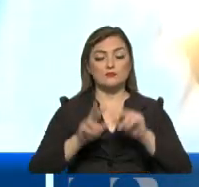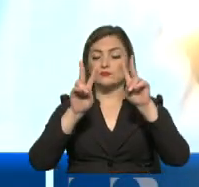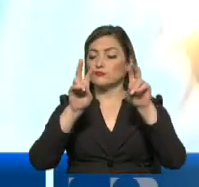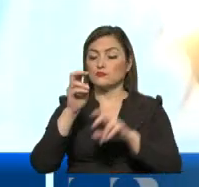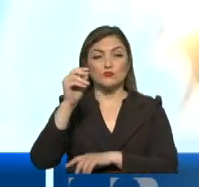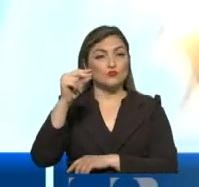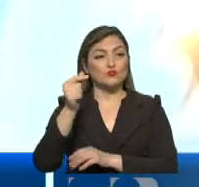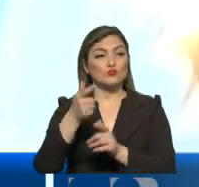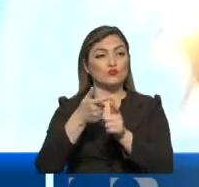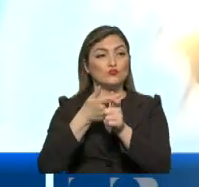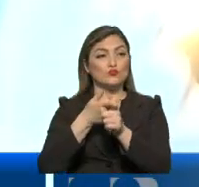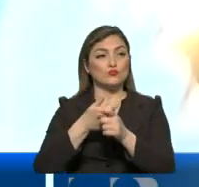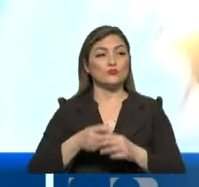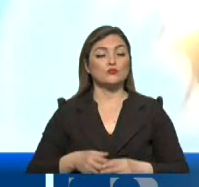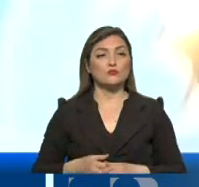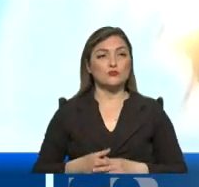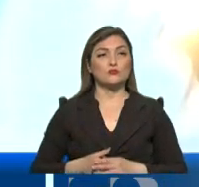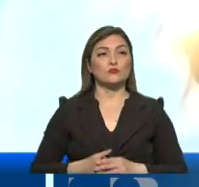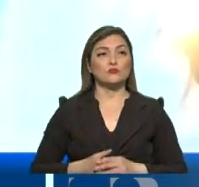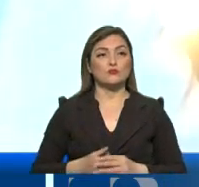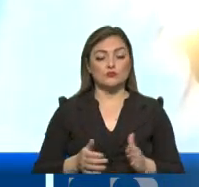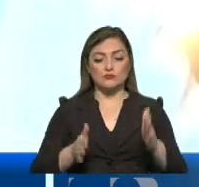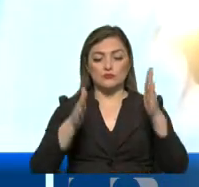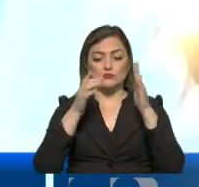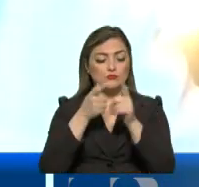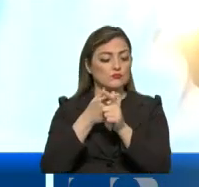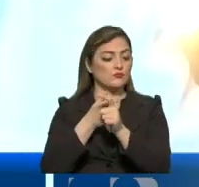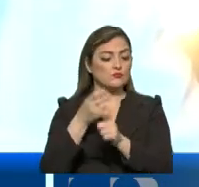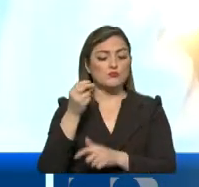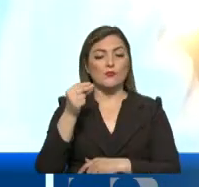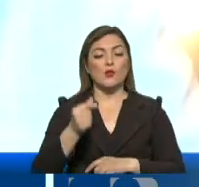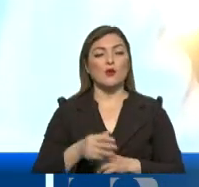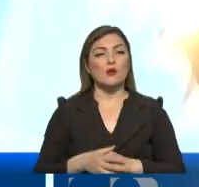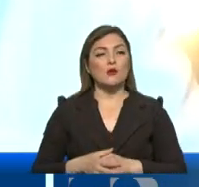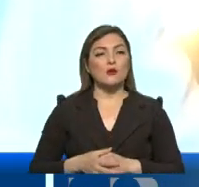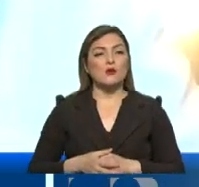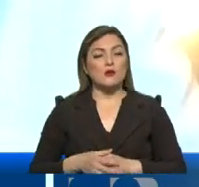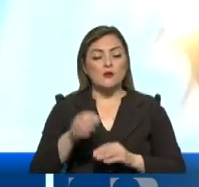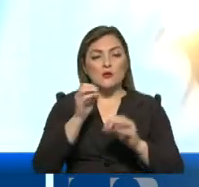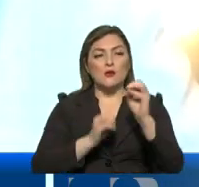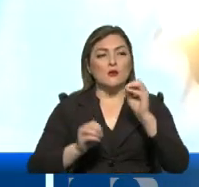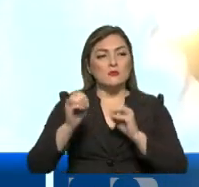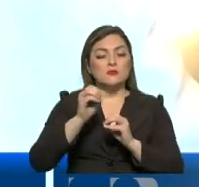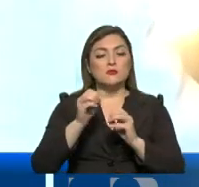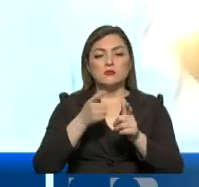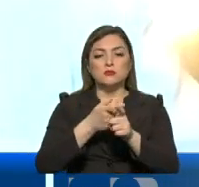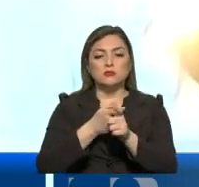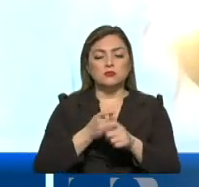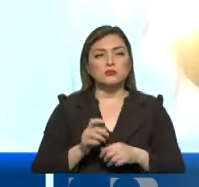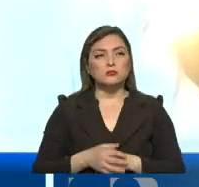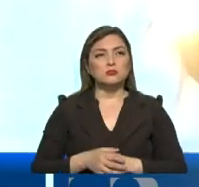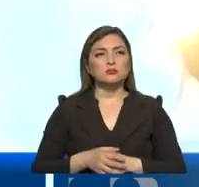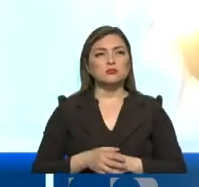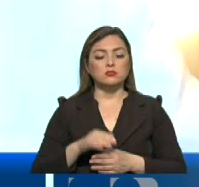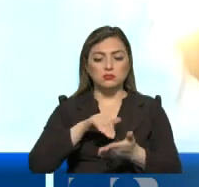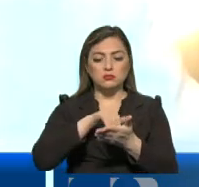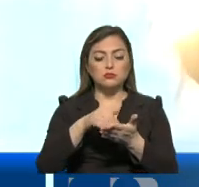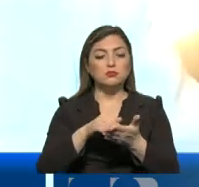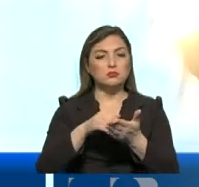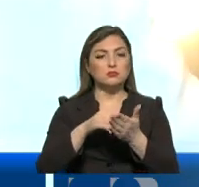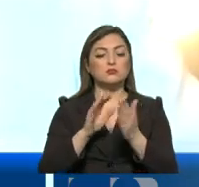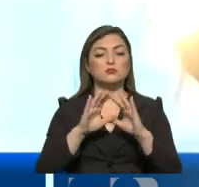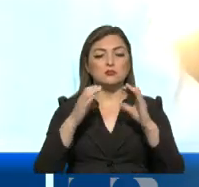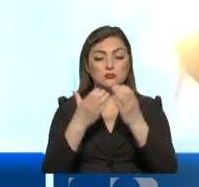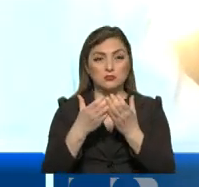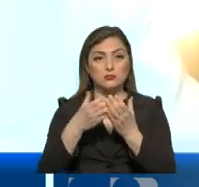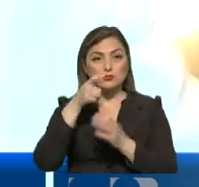inmediato, que requiere una atención inmediata y una observación también inmediata de nosotros como miembros de la